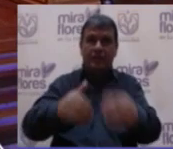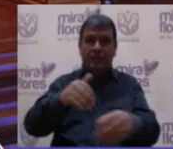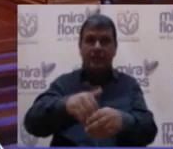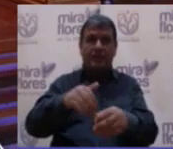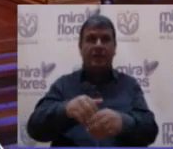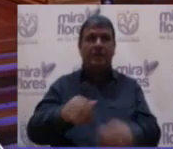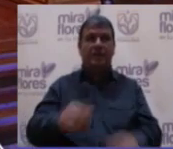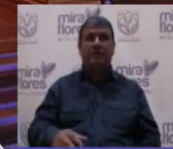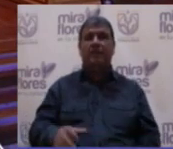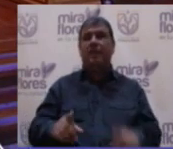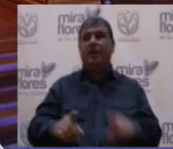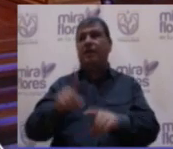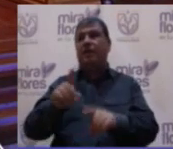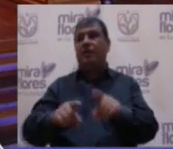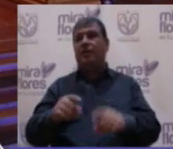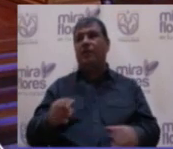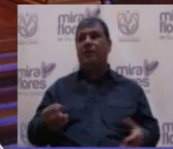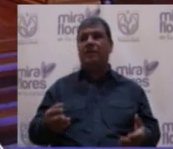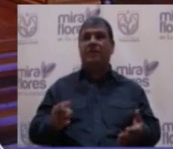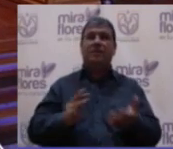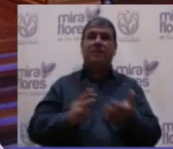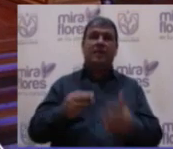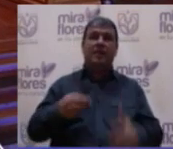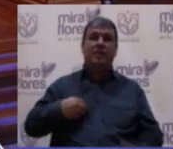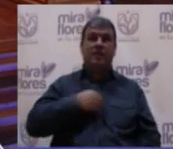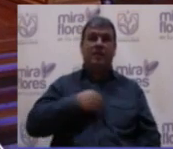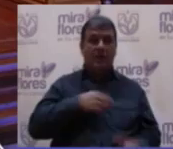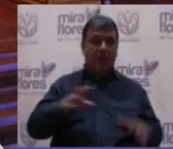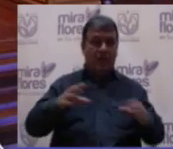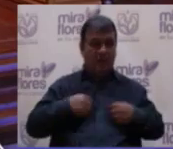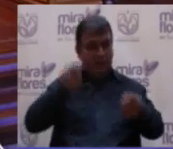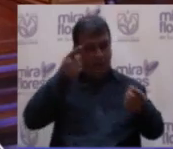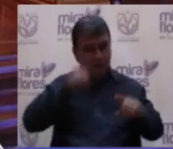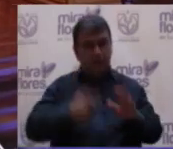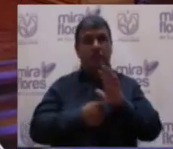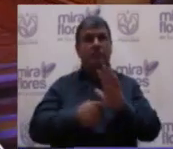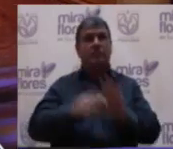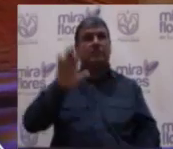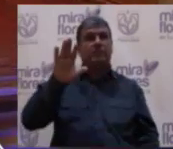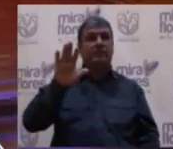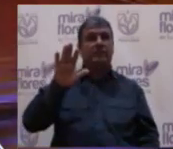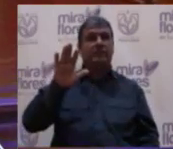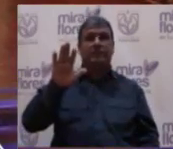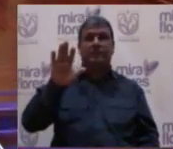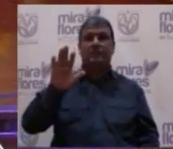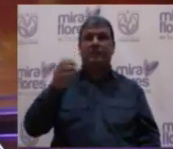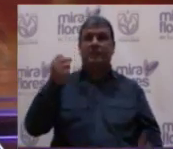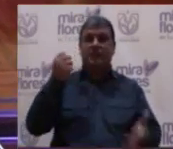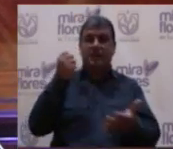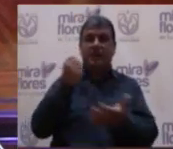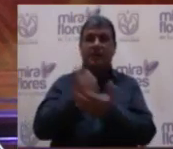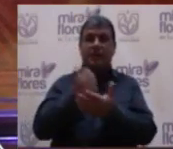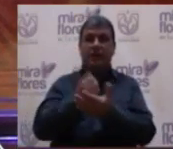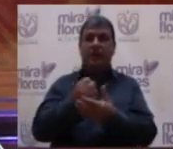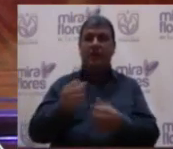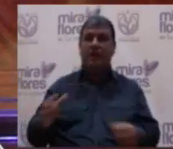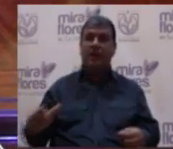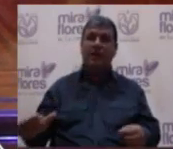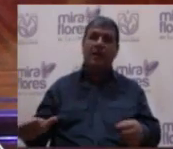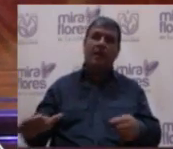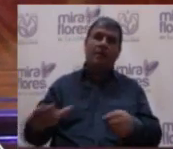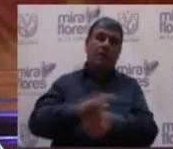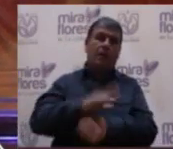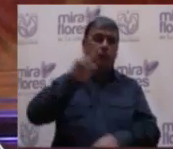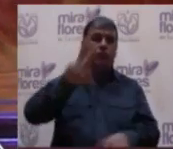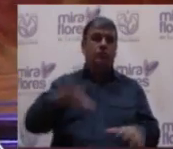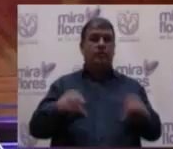votar. Aquellos miembros del Consejo que estén a favor, sin expresarlo en señal de conformidad, se aprueba por mayoría con las dos abstenciones